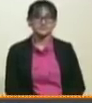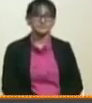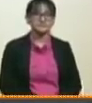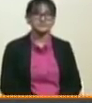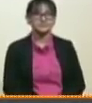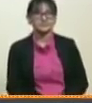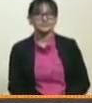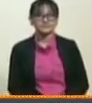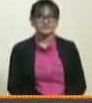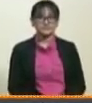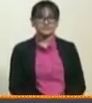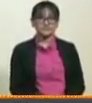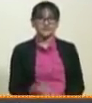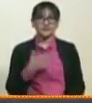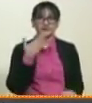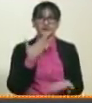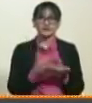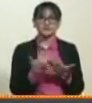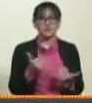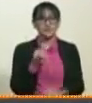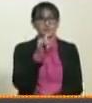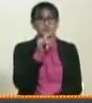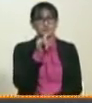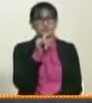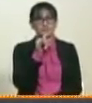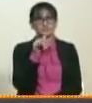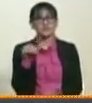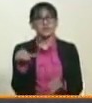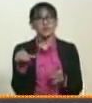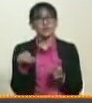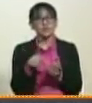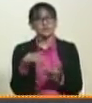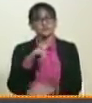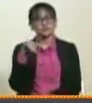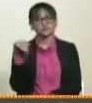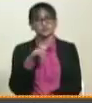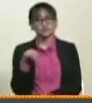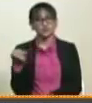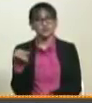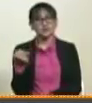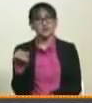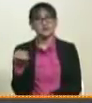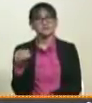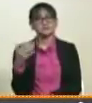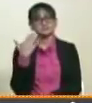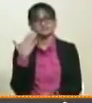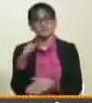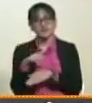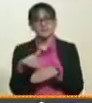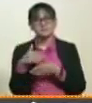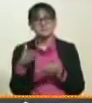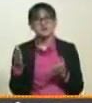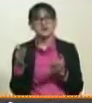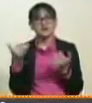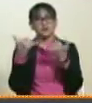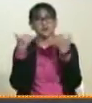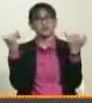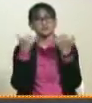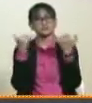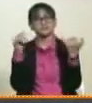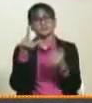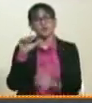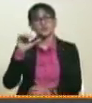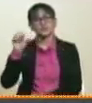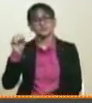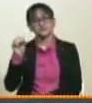muchísimas gracias establecemos este contacto desde el estado azul en compañía del ministro del poder popular para la energía eléctrica luis motta domínguez